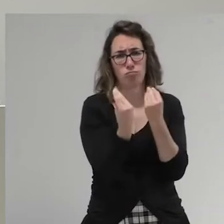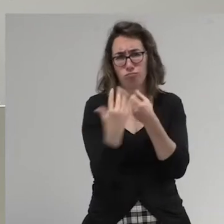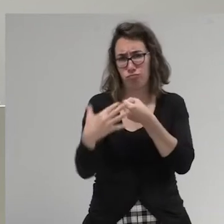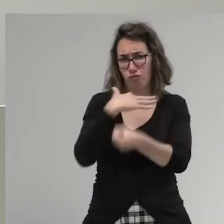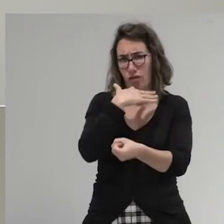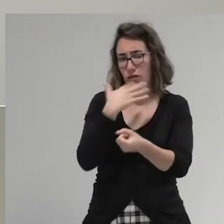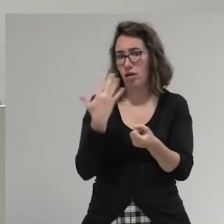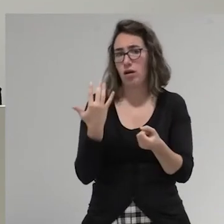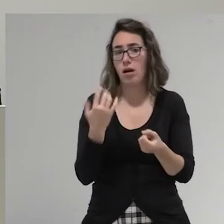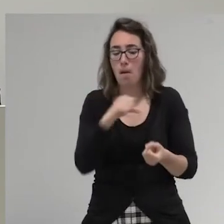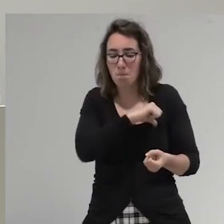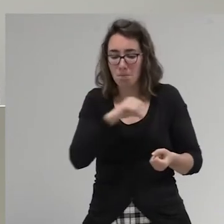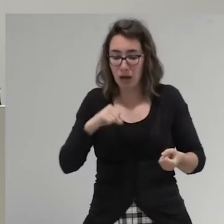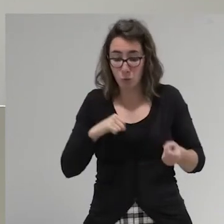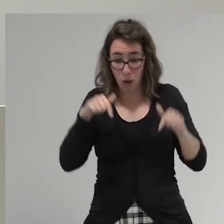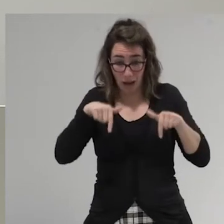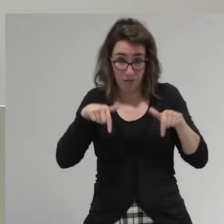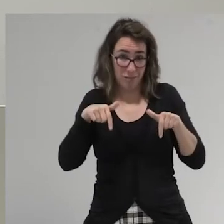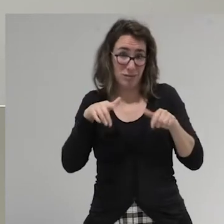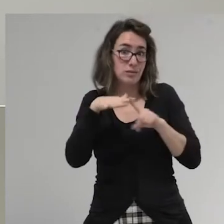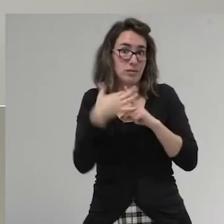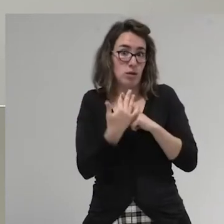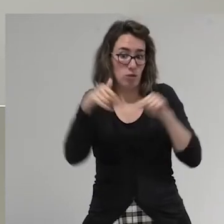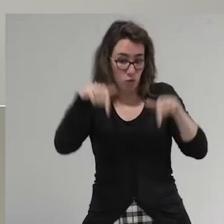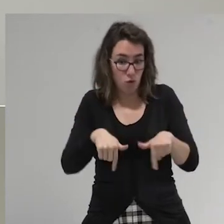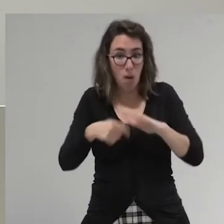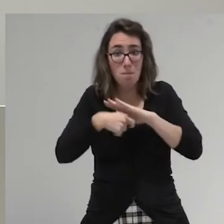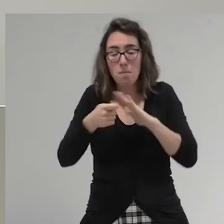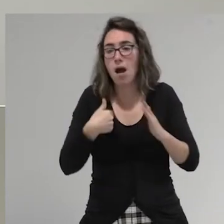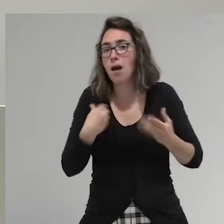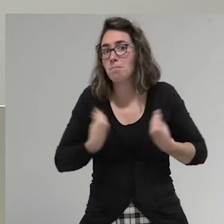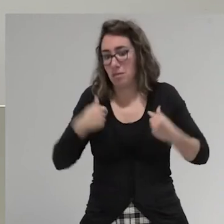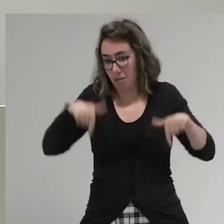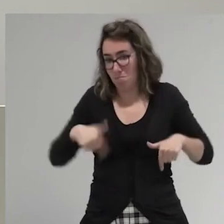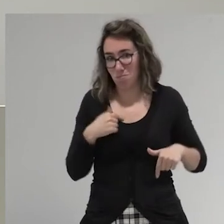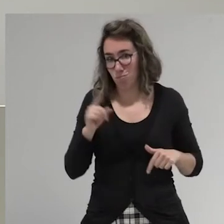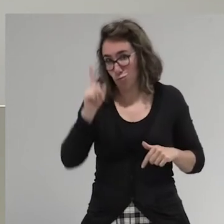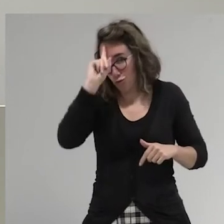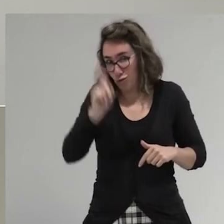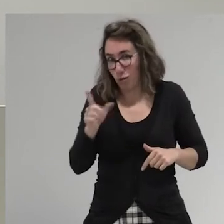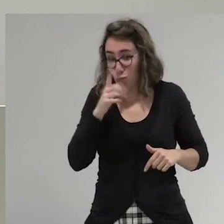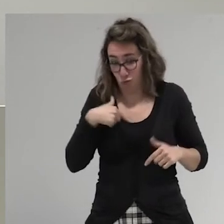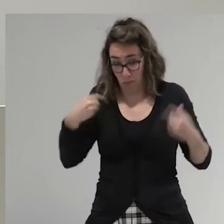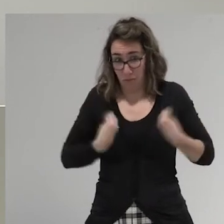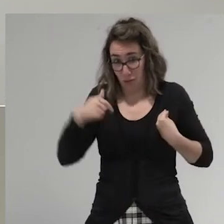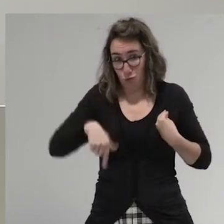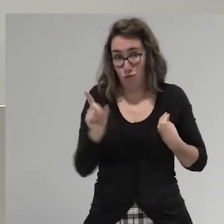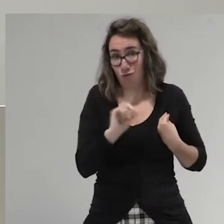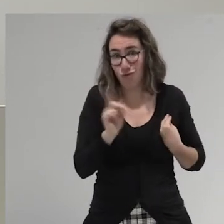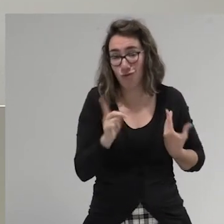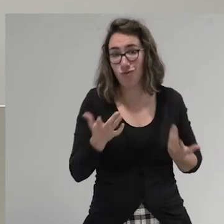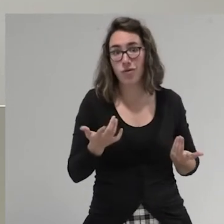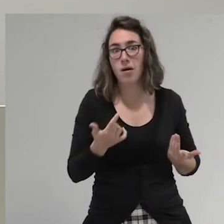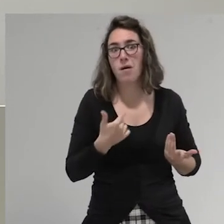En lo particular en Gasteiz, no lo sé, porque yo no vivo aquí, con lo cual no, o sea, vamos, no